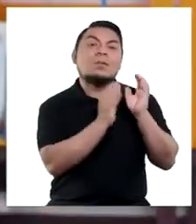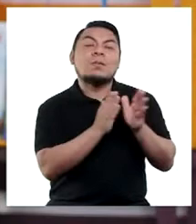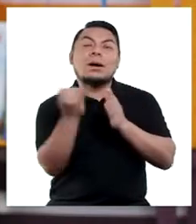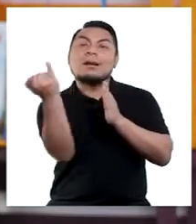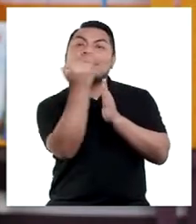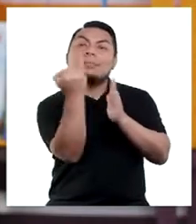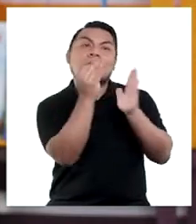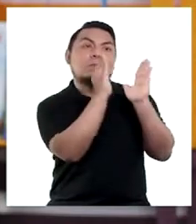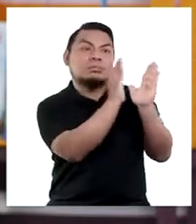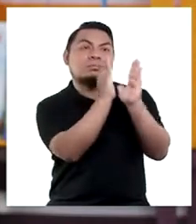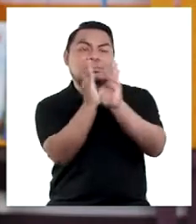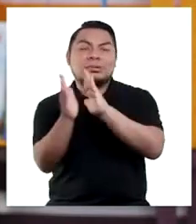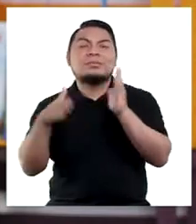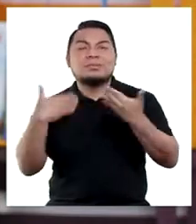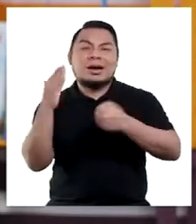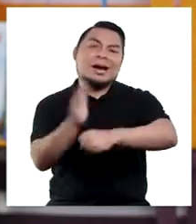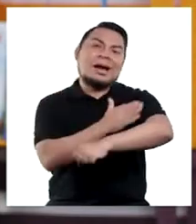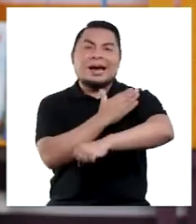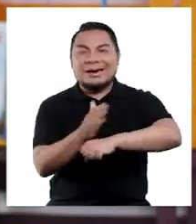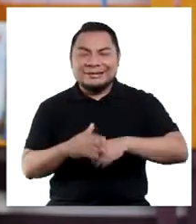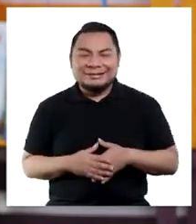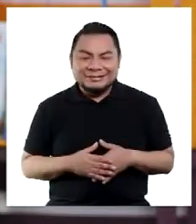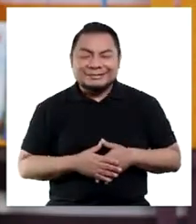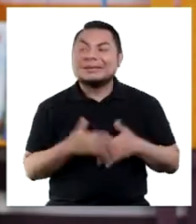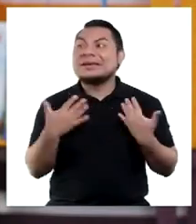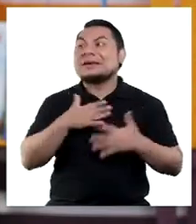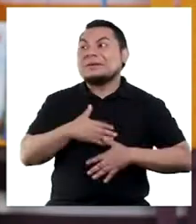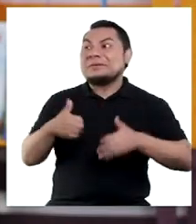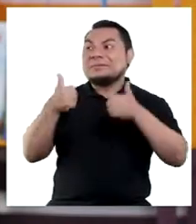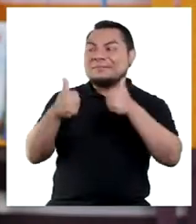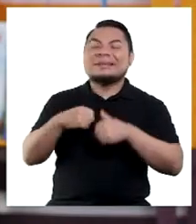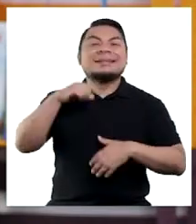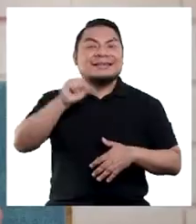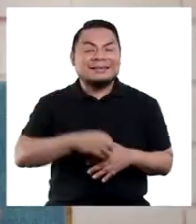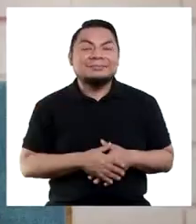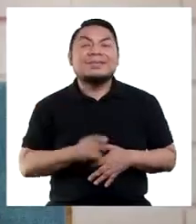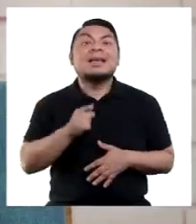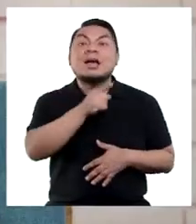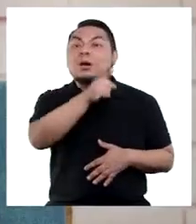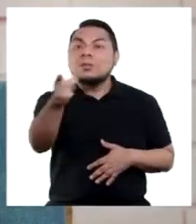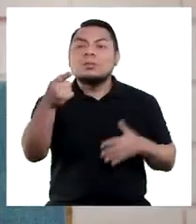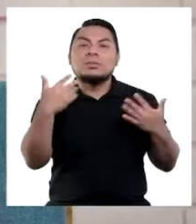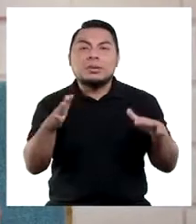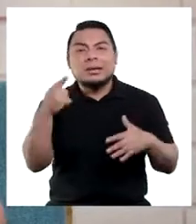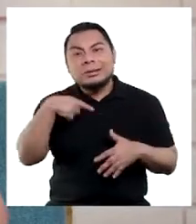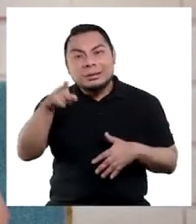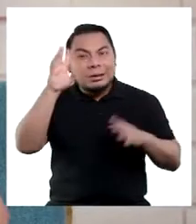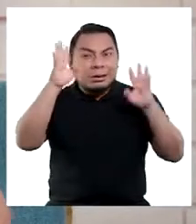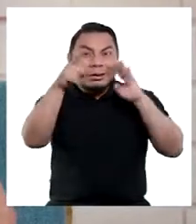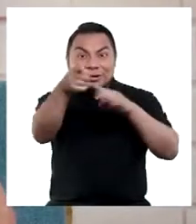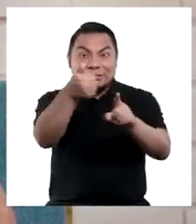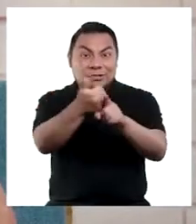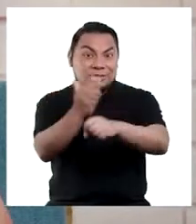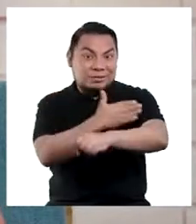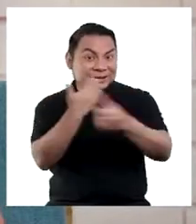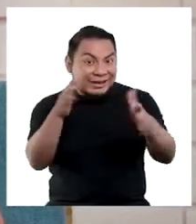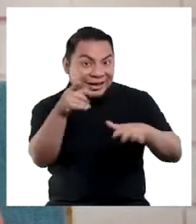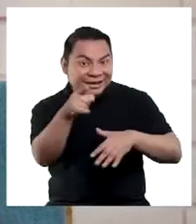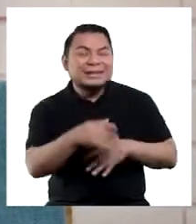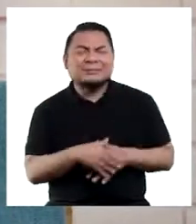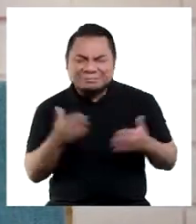que organizar las imágenes para poder crear el pregón súper divertido sí y ustedes ya crearon sus propios